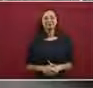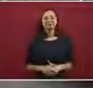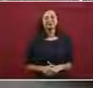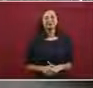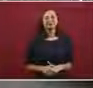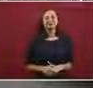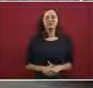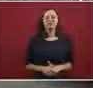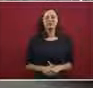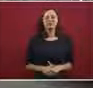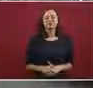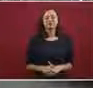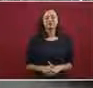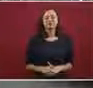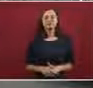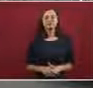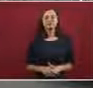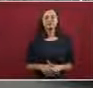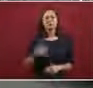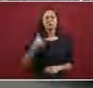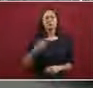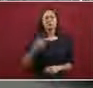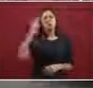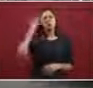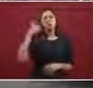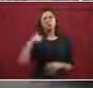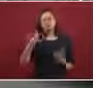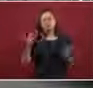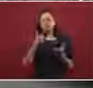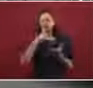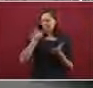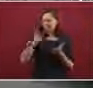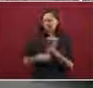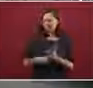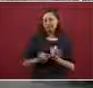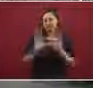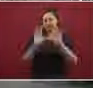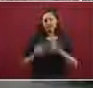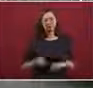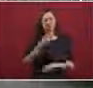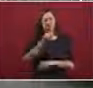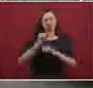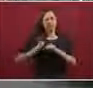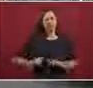Llevé una carta en ese entonces al Poder Judicial